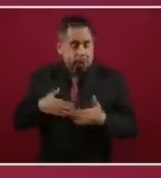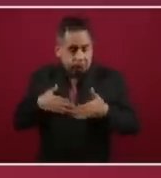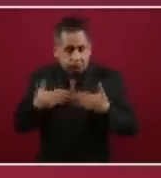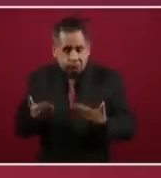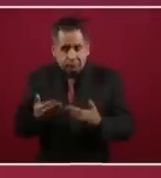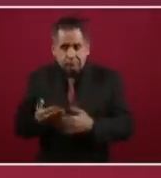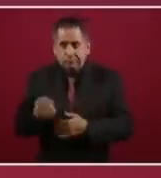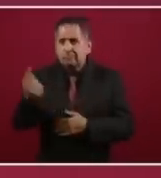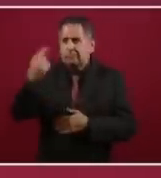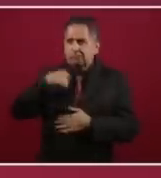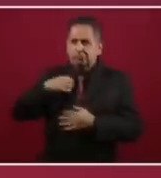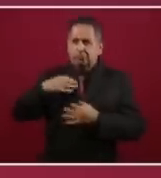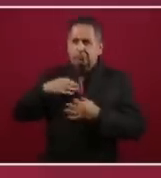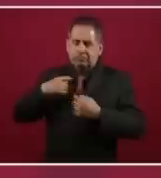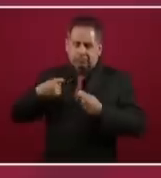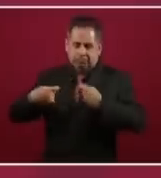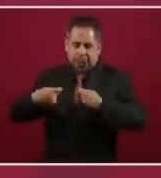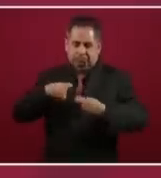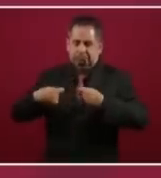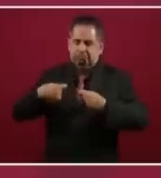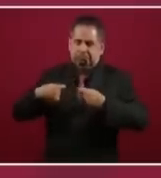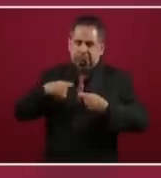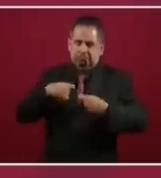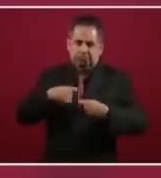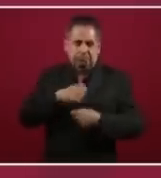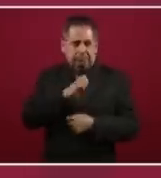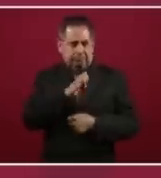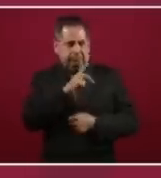habían utilizado al Estado Mayor Presidencial.